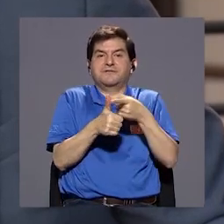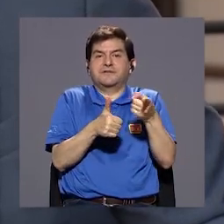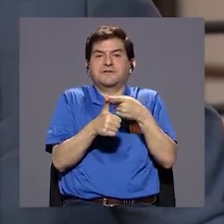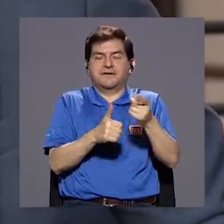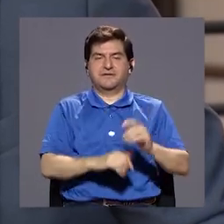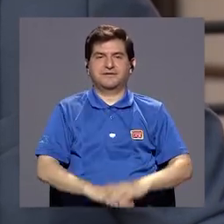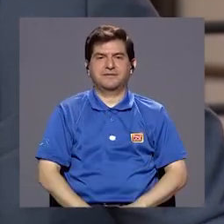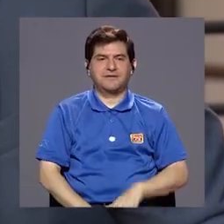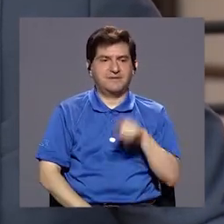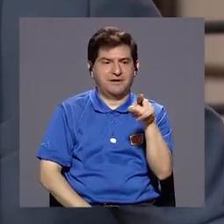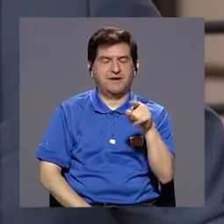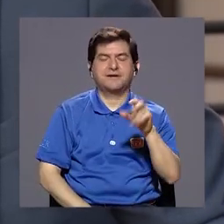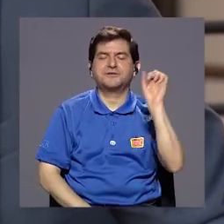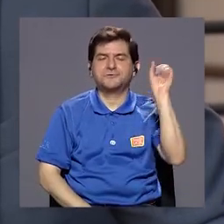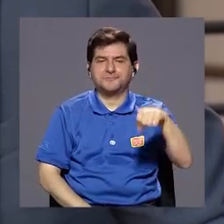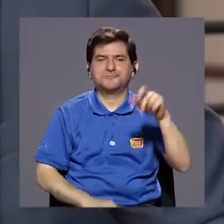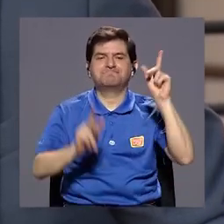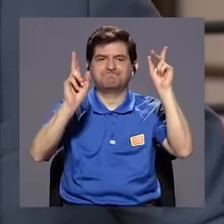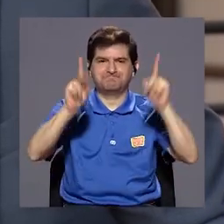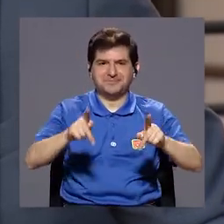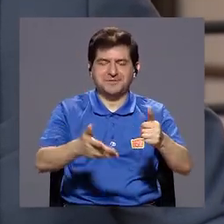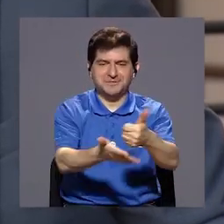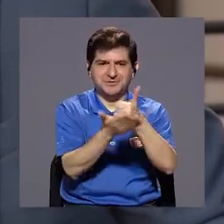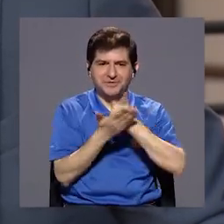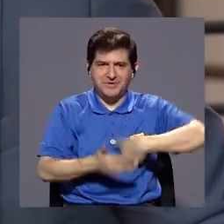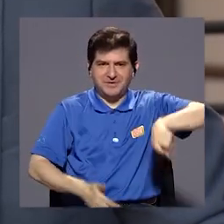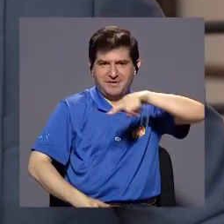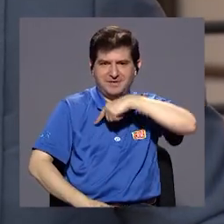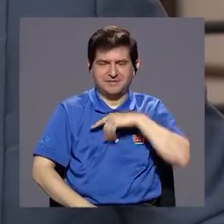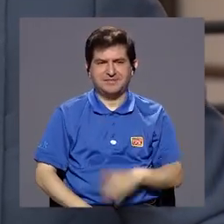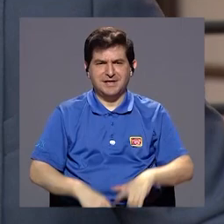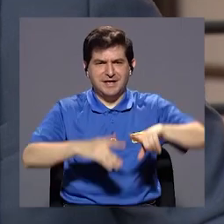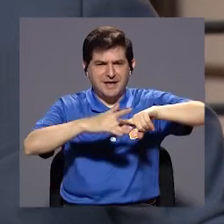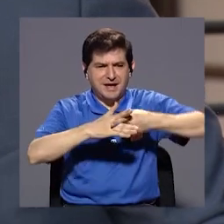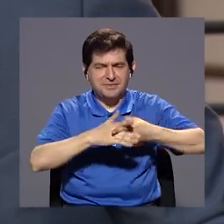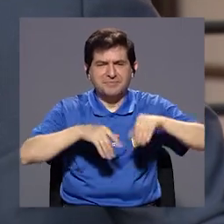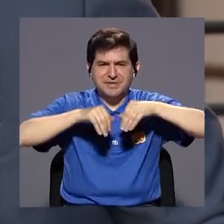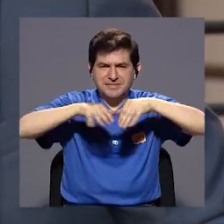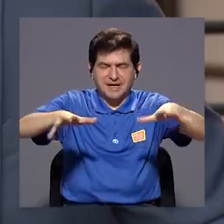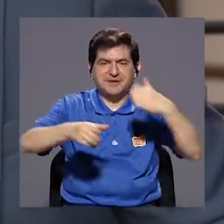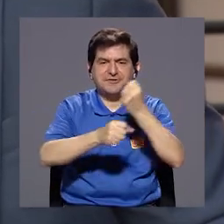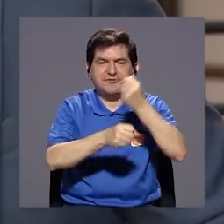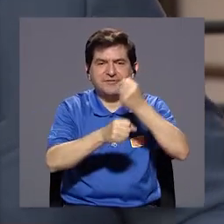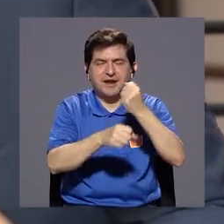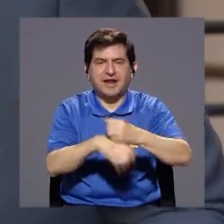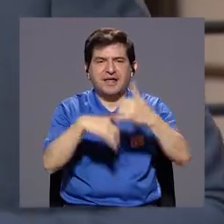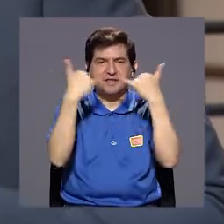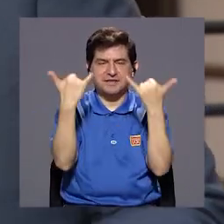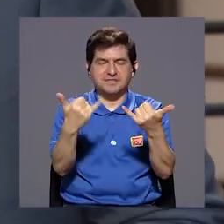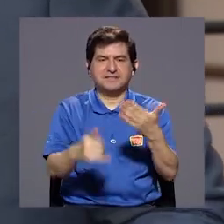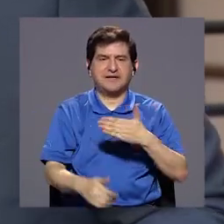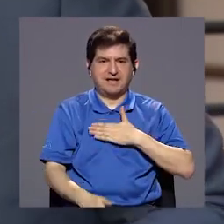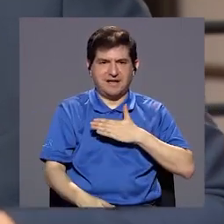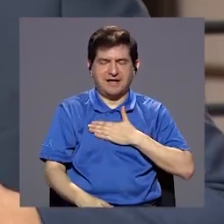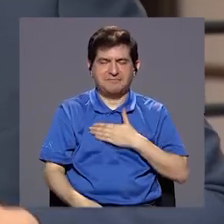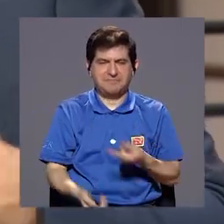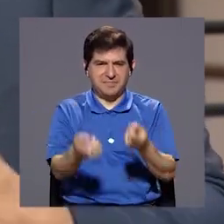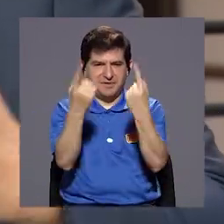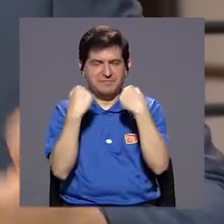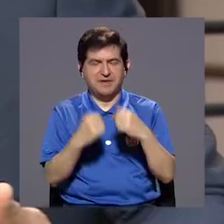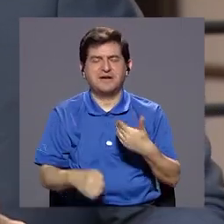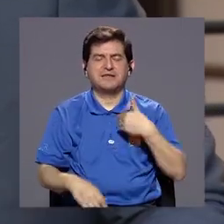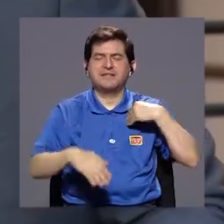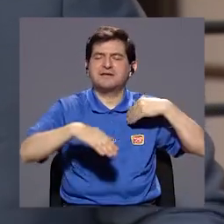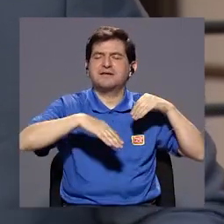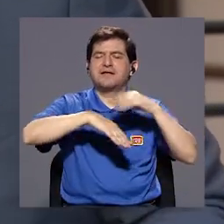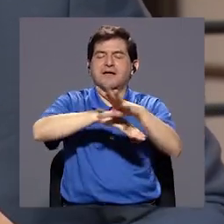lugar. Entonces, ellos definitivamente son las personas que nos ayudan a empezar esta red de trabajo, porque ya cuando me llegan a mí, ya usualmente tienen